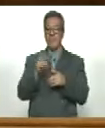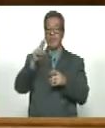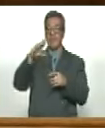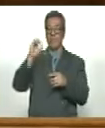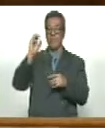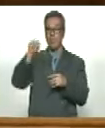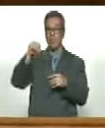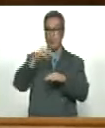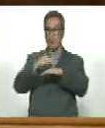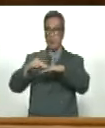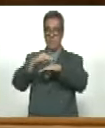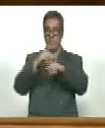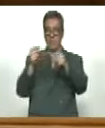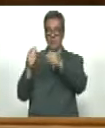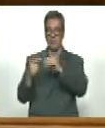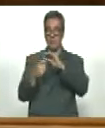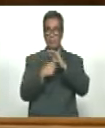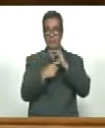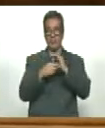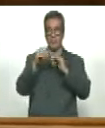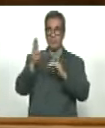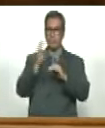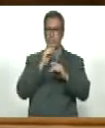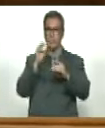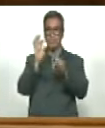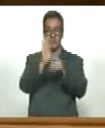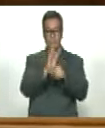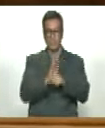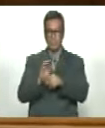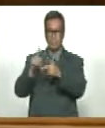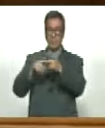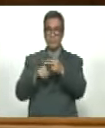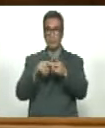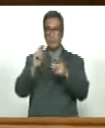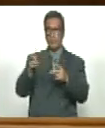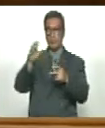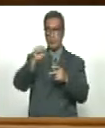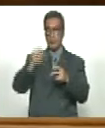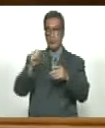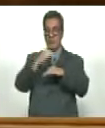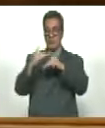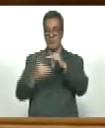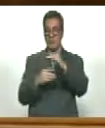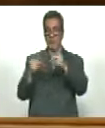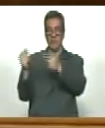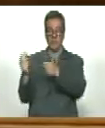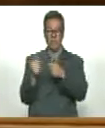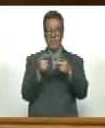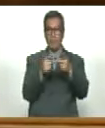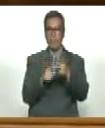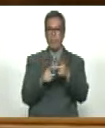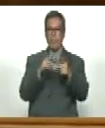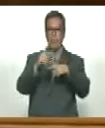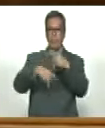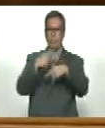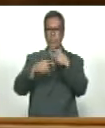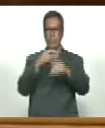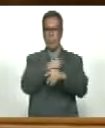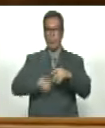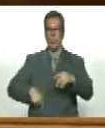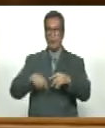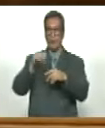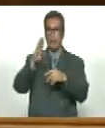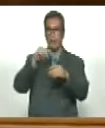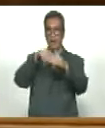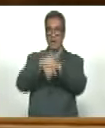Román Manigle, viceministro de Economía Digital, Banca, Seguros y Valores. Héctor Silva, viceministro de Economía Productiva, presidente de la